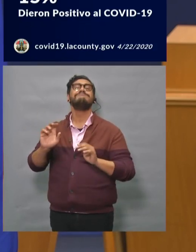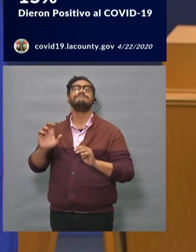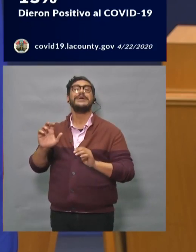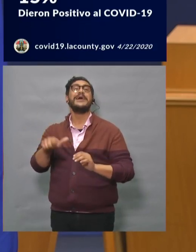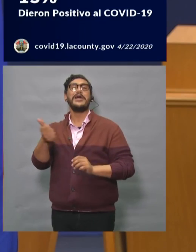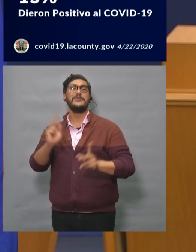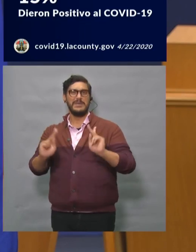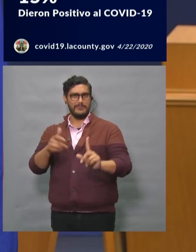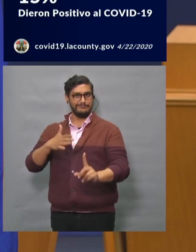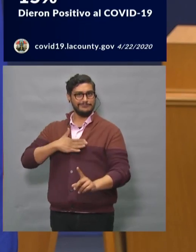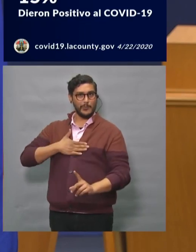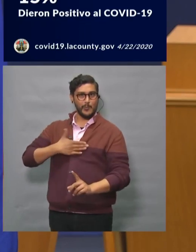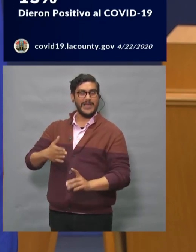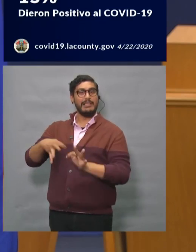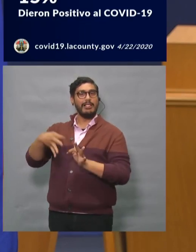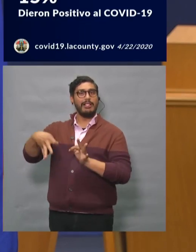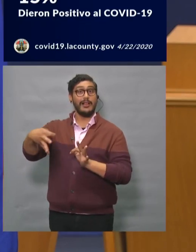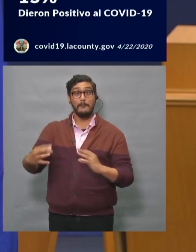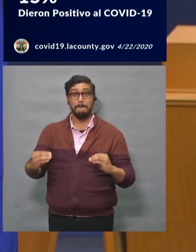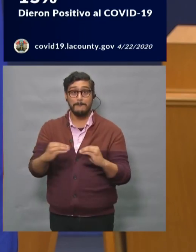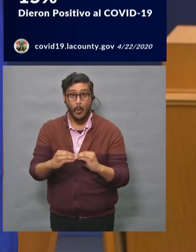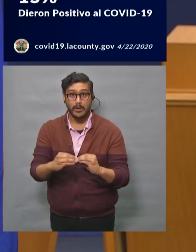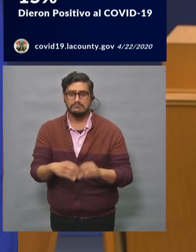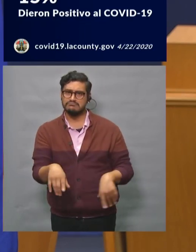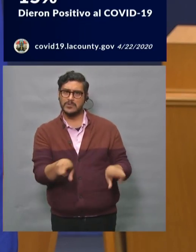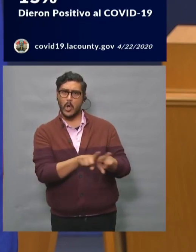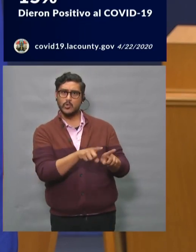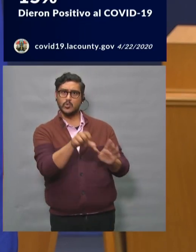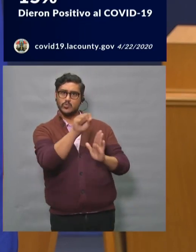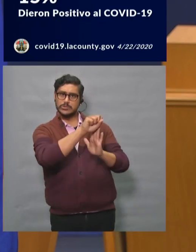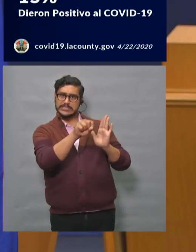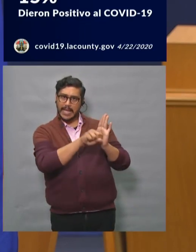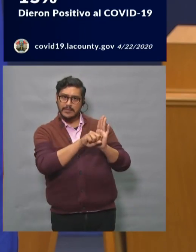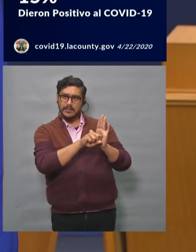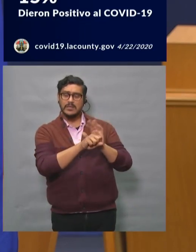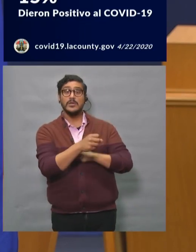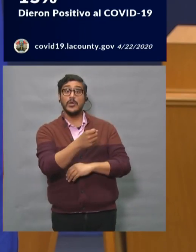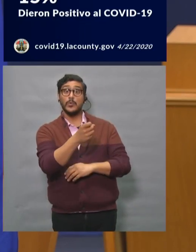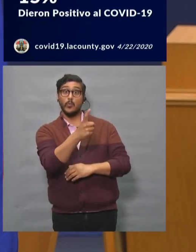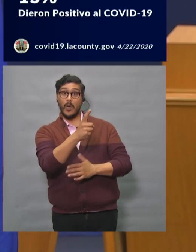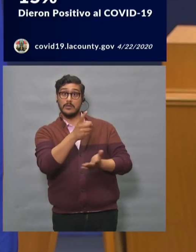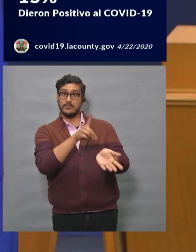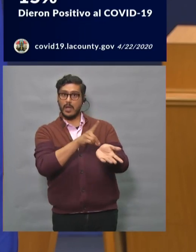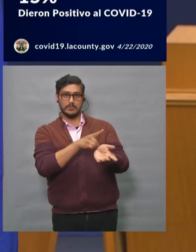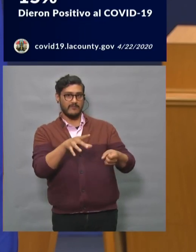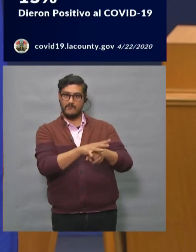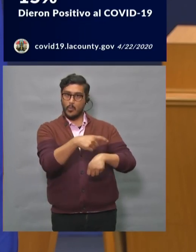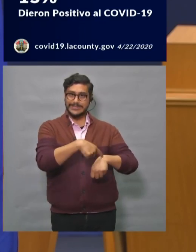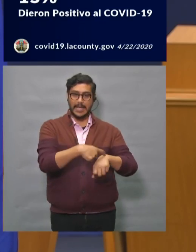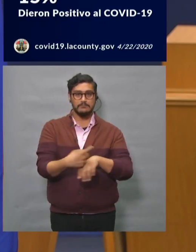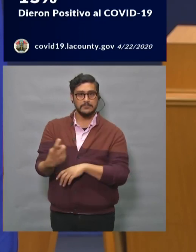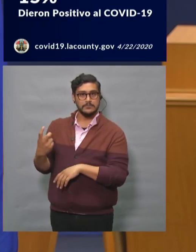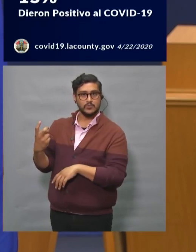También estamos recibiendo asistencia del Estado, un oficial médico de tiempo completo y 2